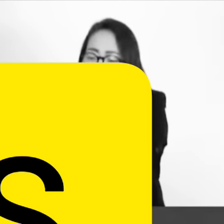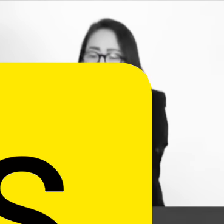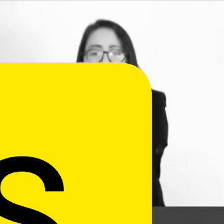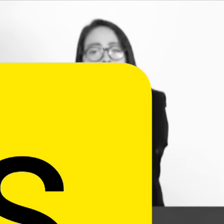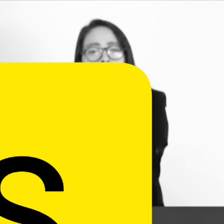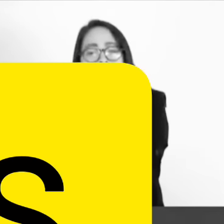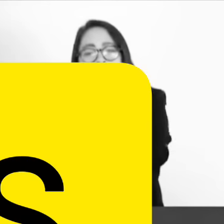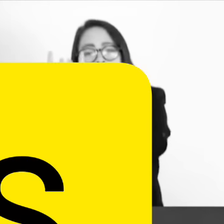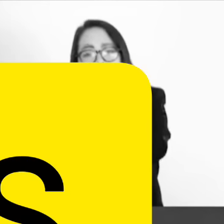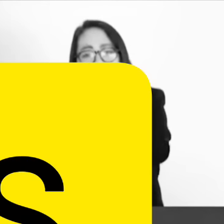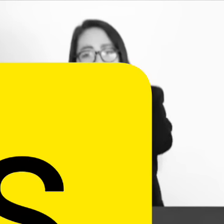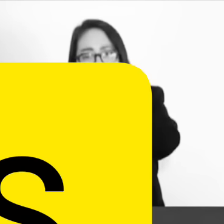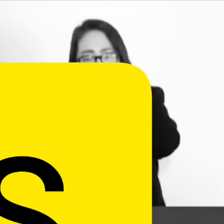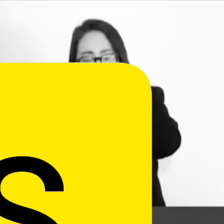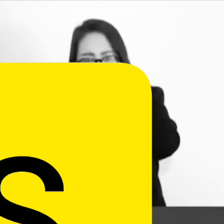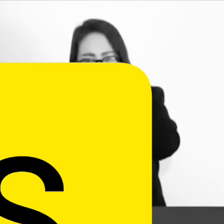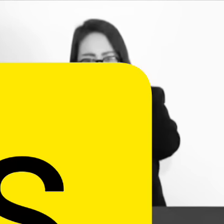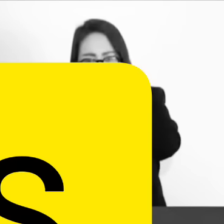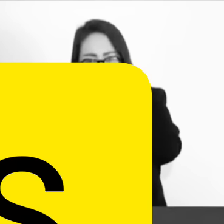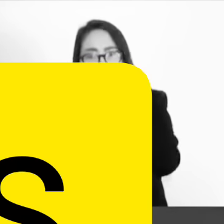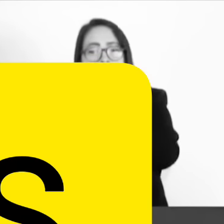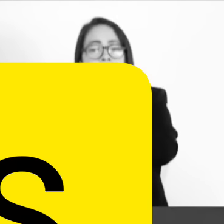las pensiones.